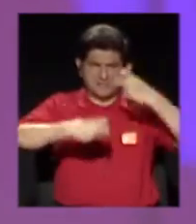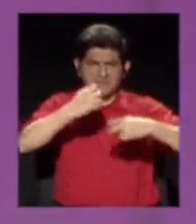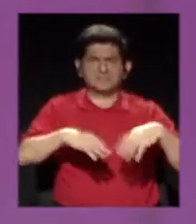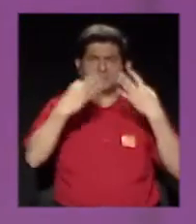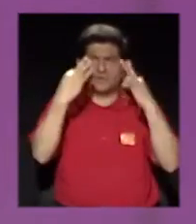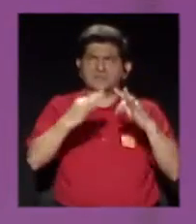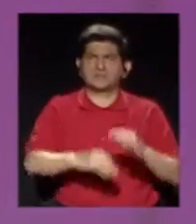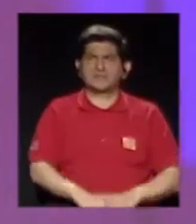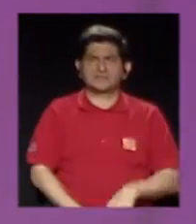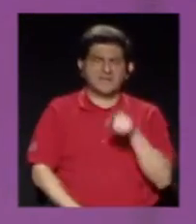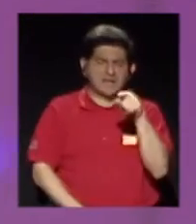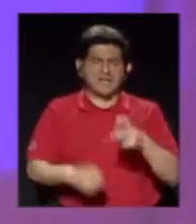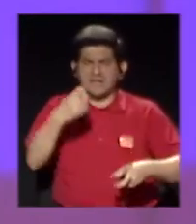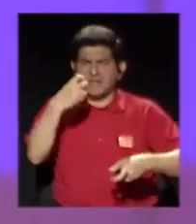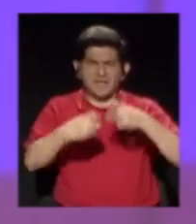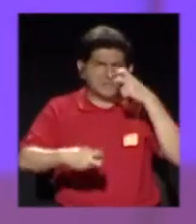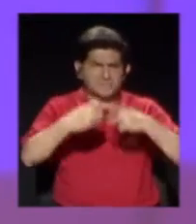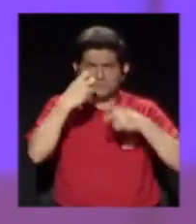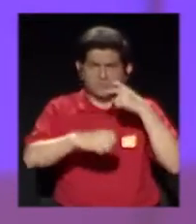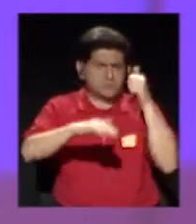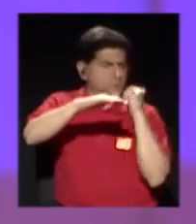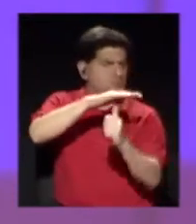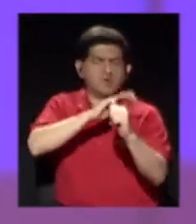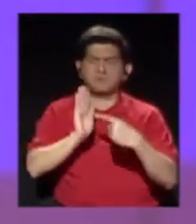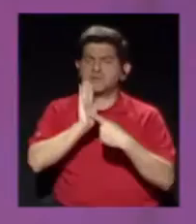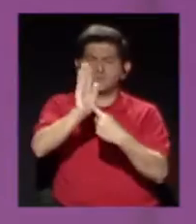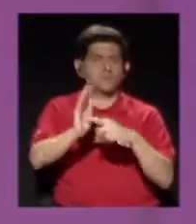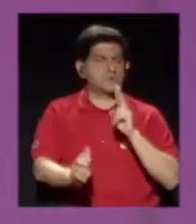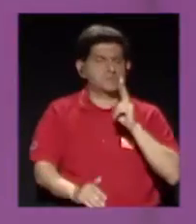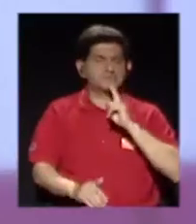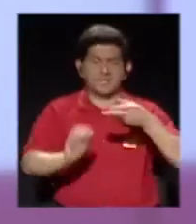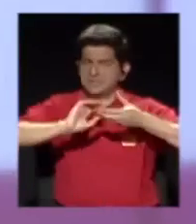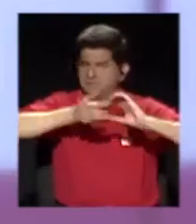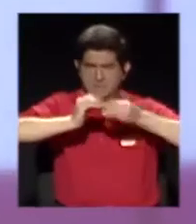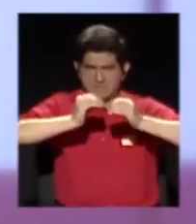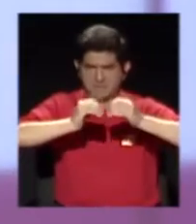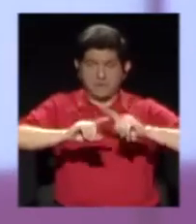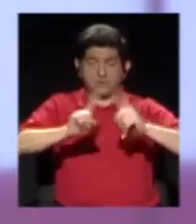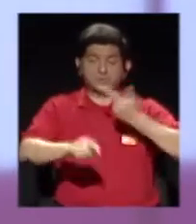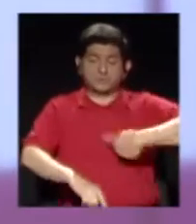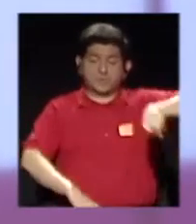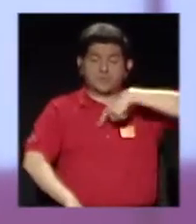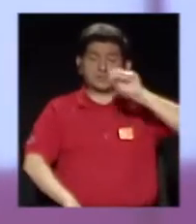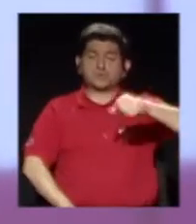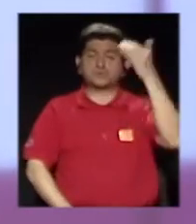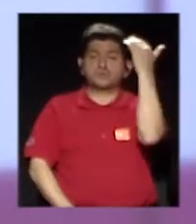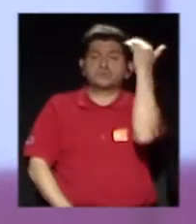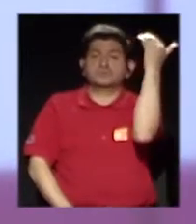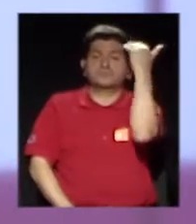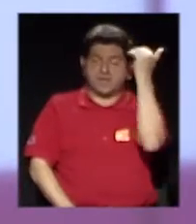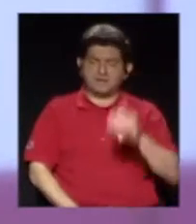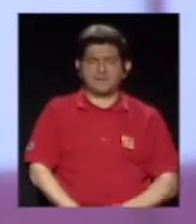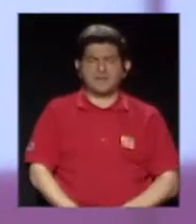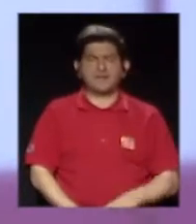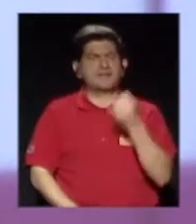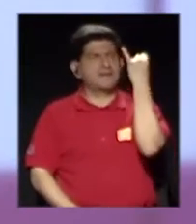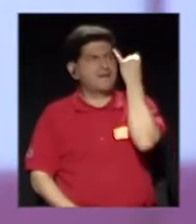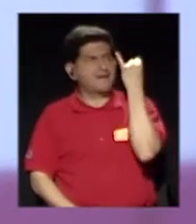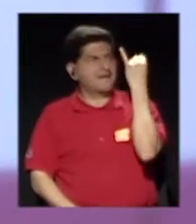tapar los crímenes de odio que no permiten la magnitud sin embargo nosotros si sabemos que en las tentativas